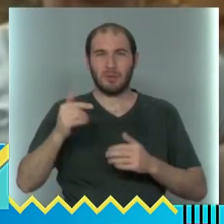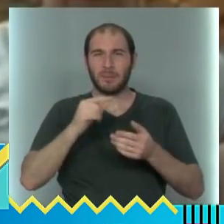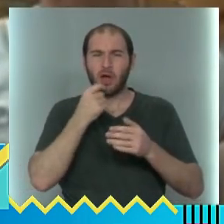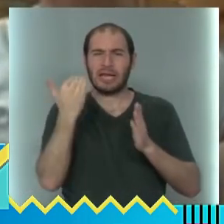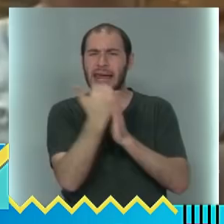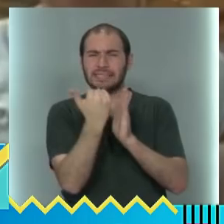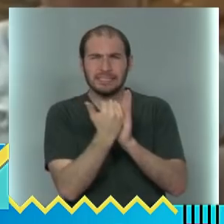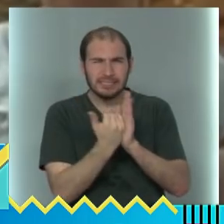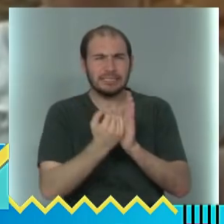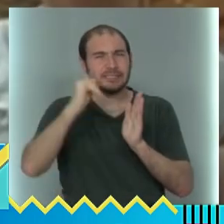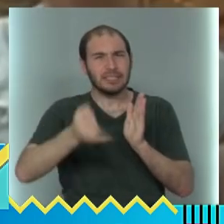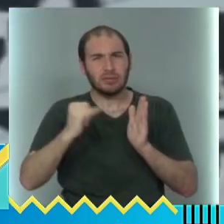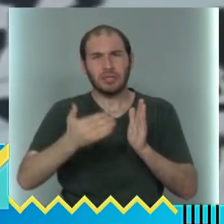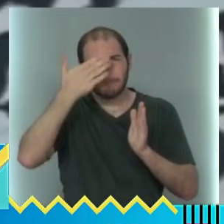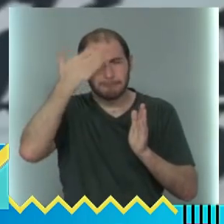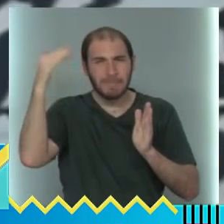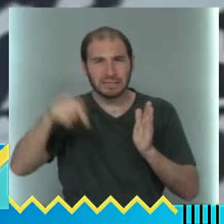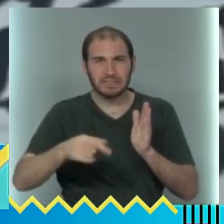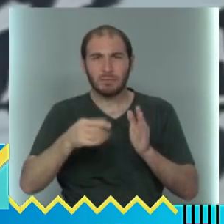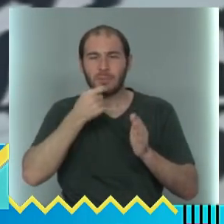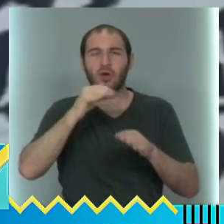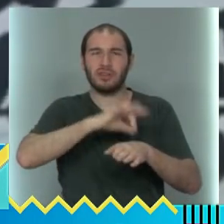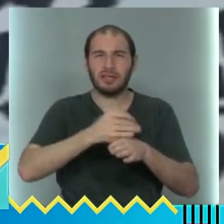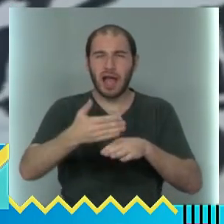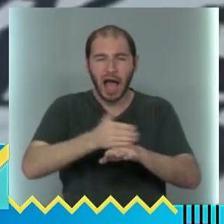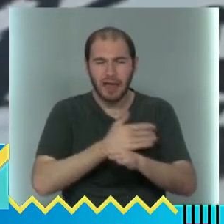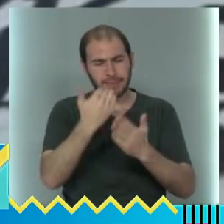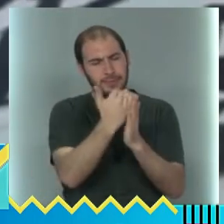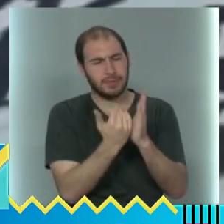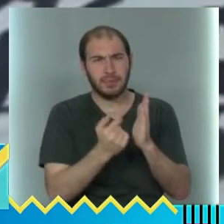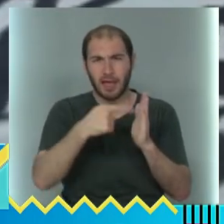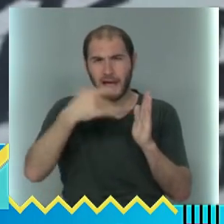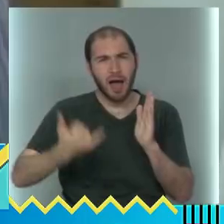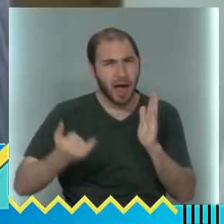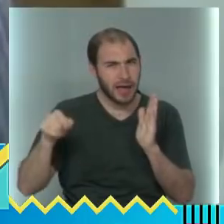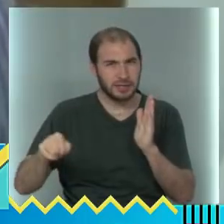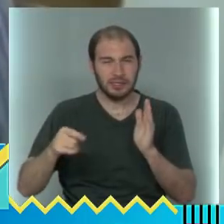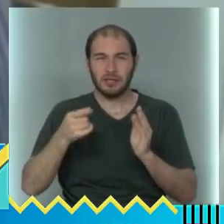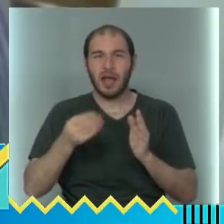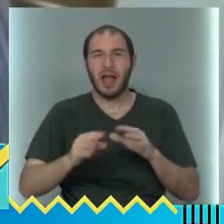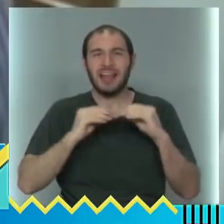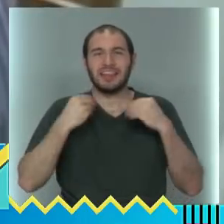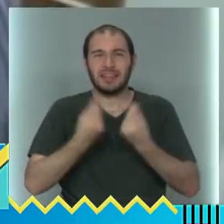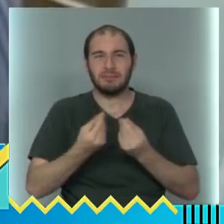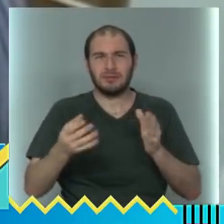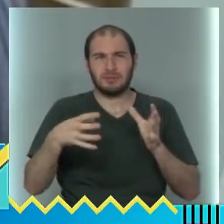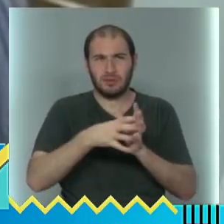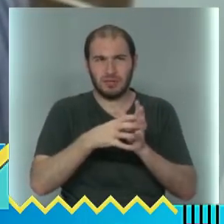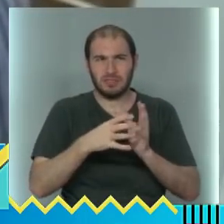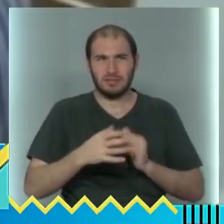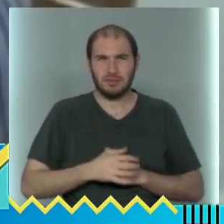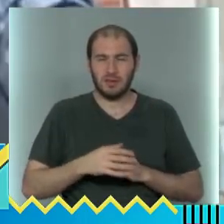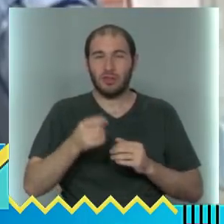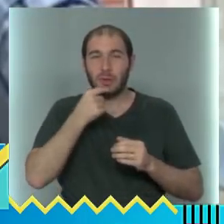una característica del paciente en cuanto a la clínica, a los síntomas del paciente que se engloban dentro de lo que se llama un síndrome. En este caso, un